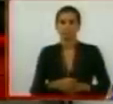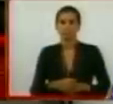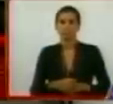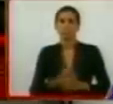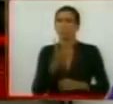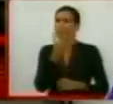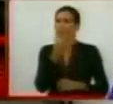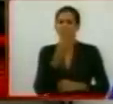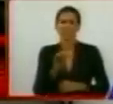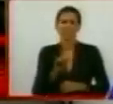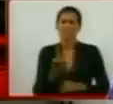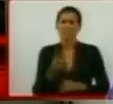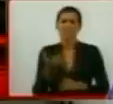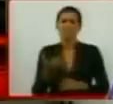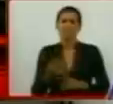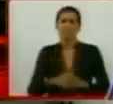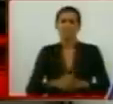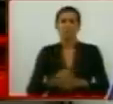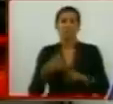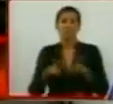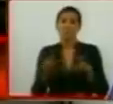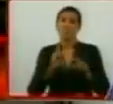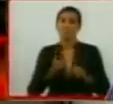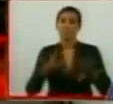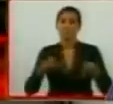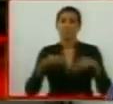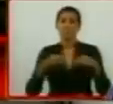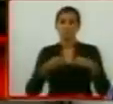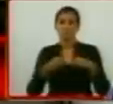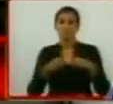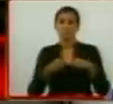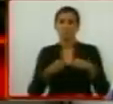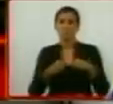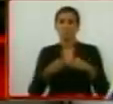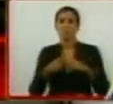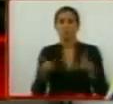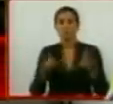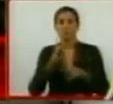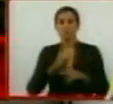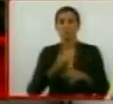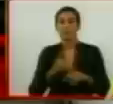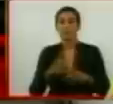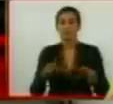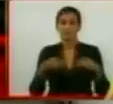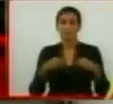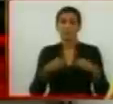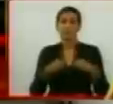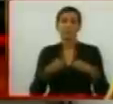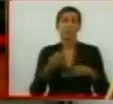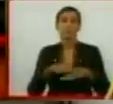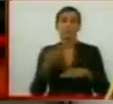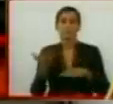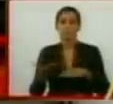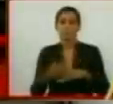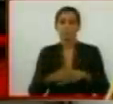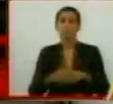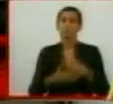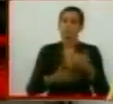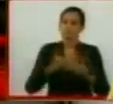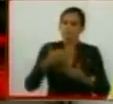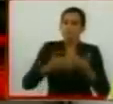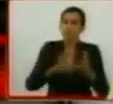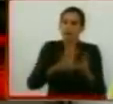que no es fácil, pero hay que asumirla, no es fácil para ellos, pero hay que asumirla en función de ir adecuando